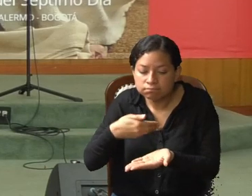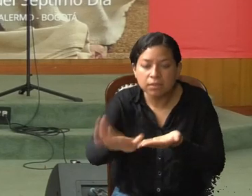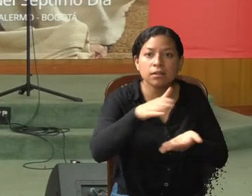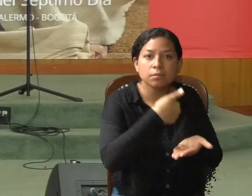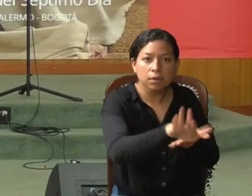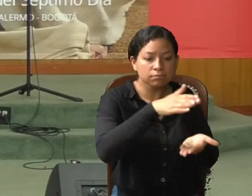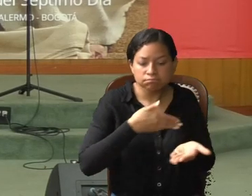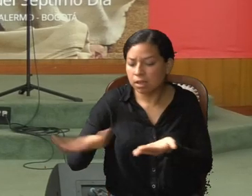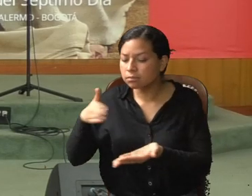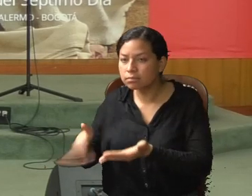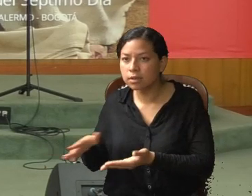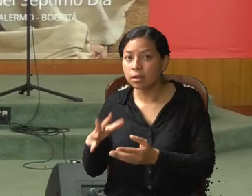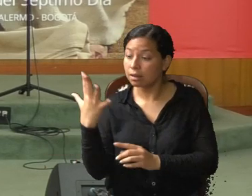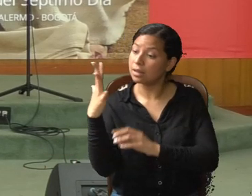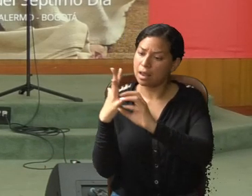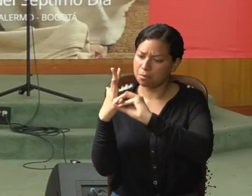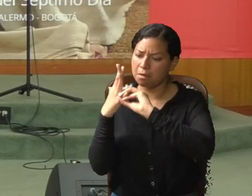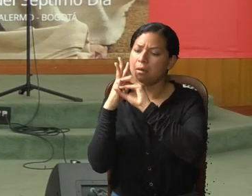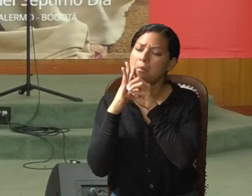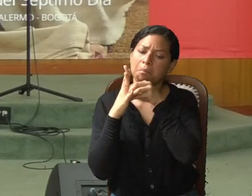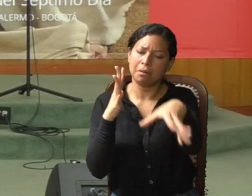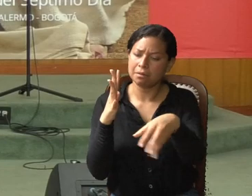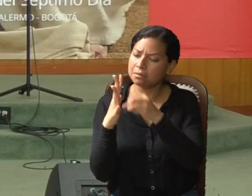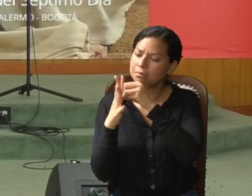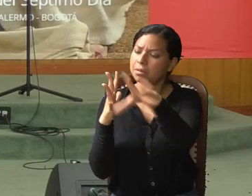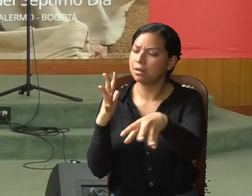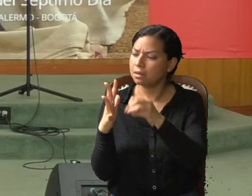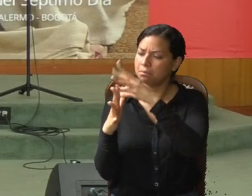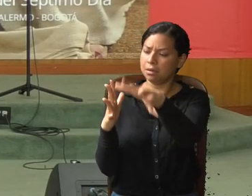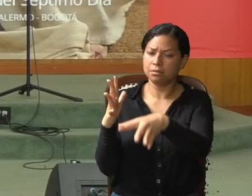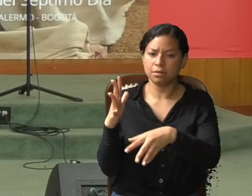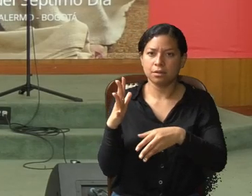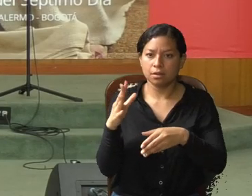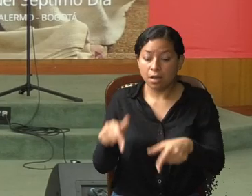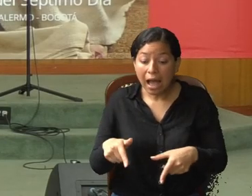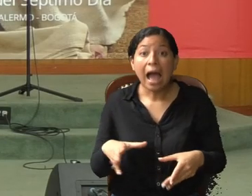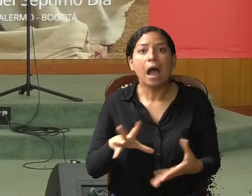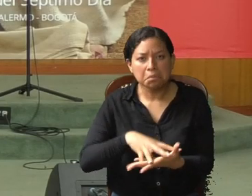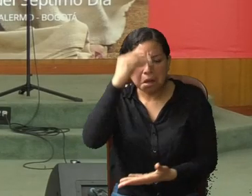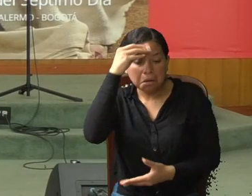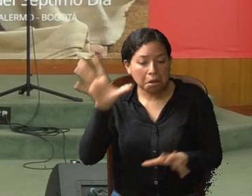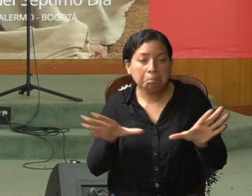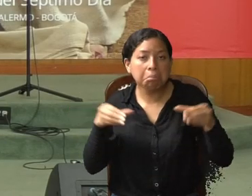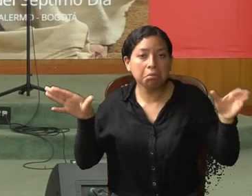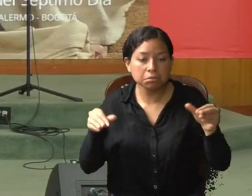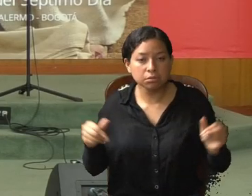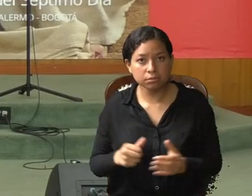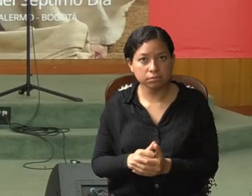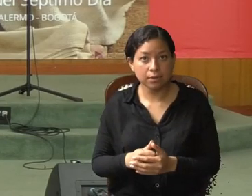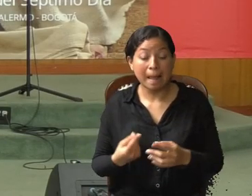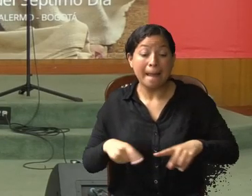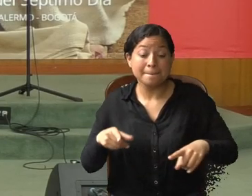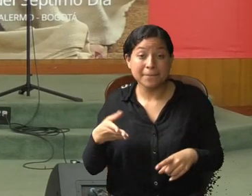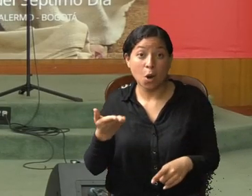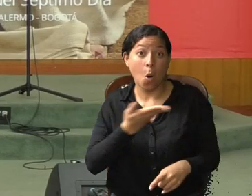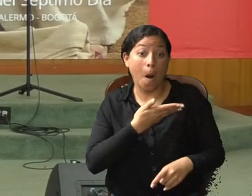hacer el milagro de volar. Sin embargo, las águilas mamás, o bueno, el águila que está pendiente de sus